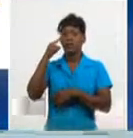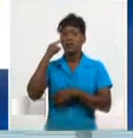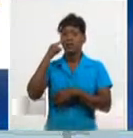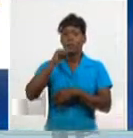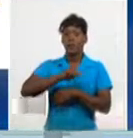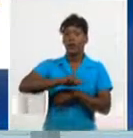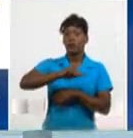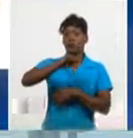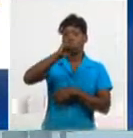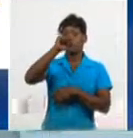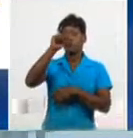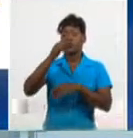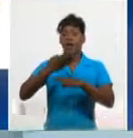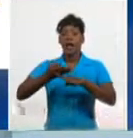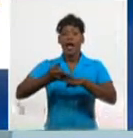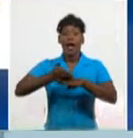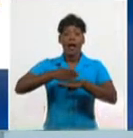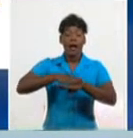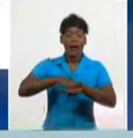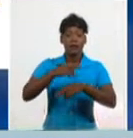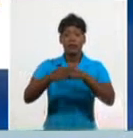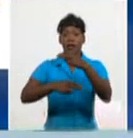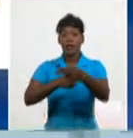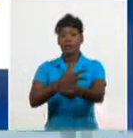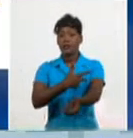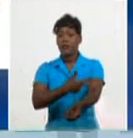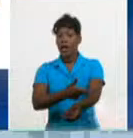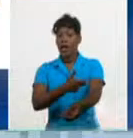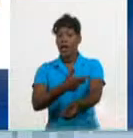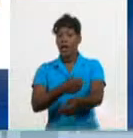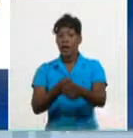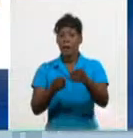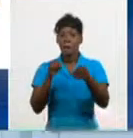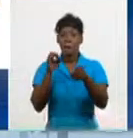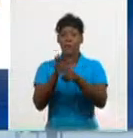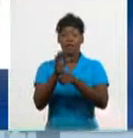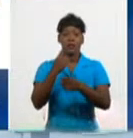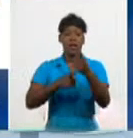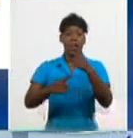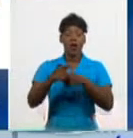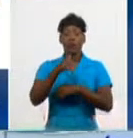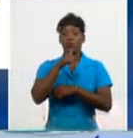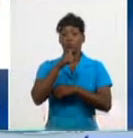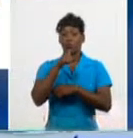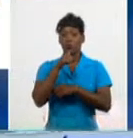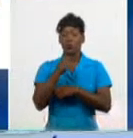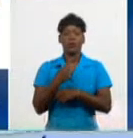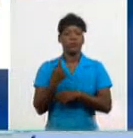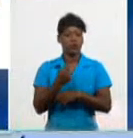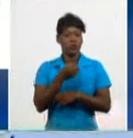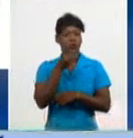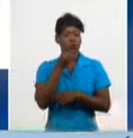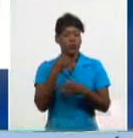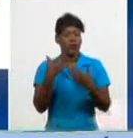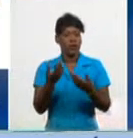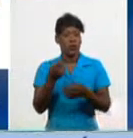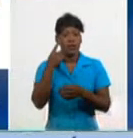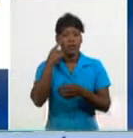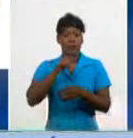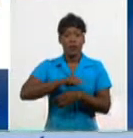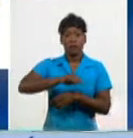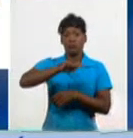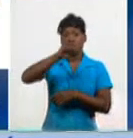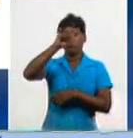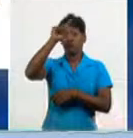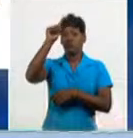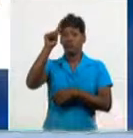desde antes de aparecer los primeros síntomas. Incluso pudiéramos decir que el pico más alto es en